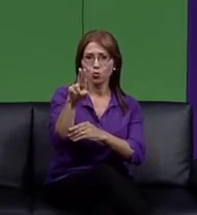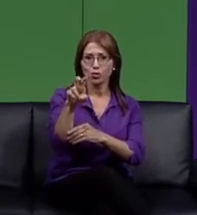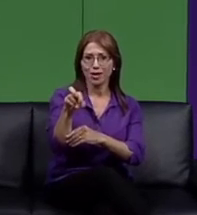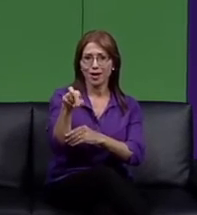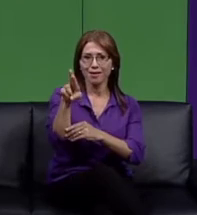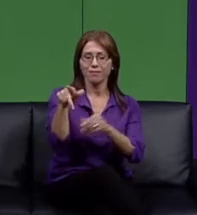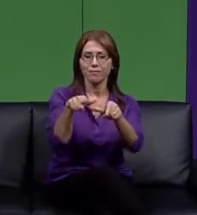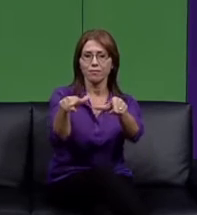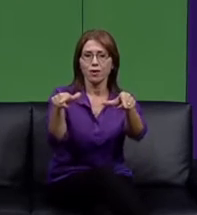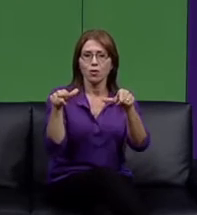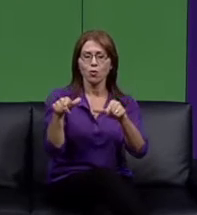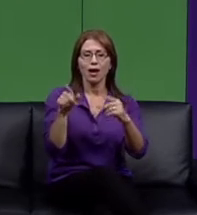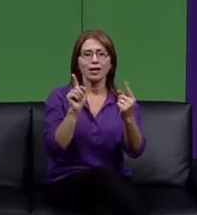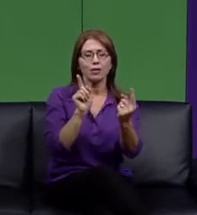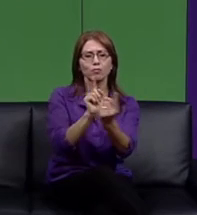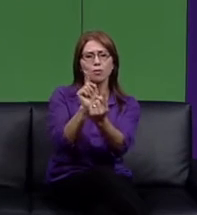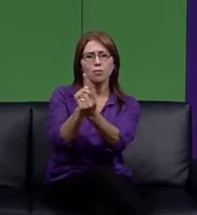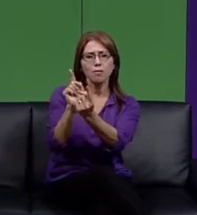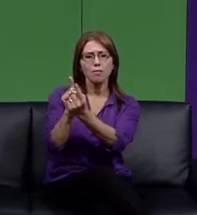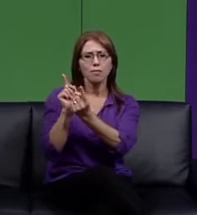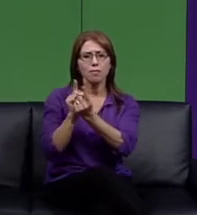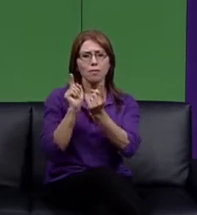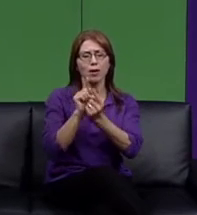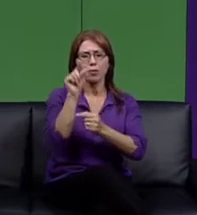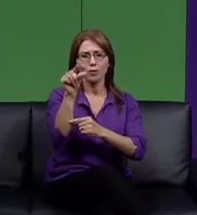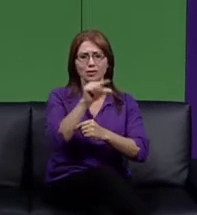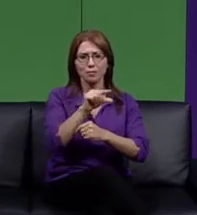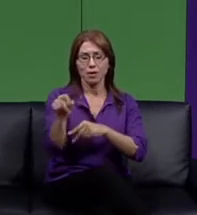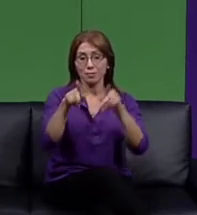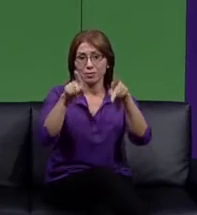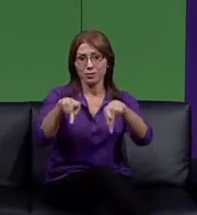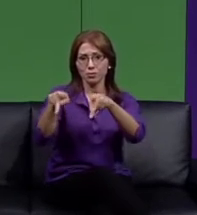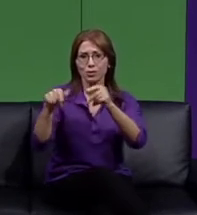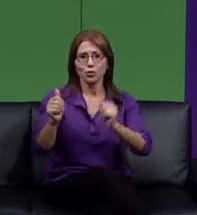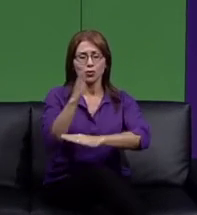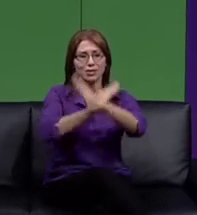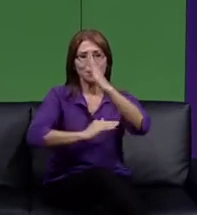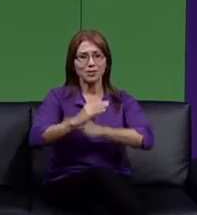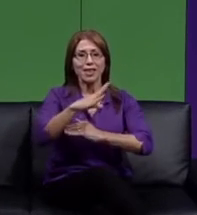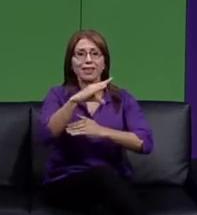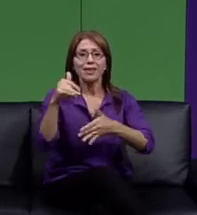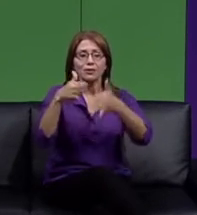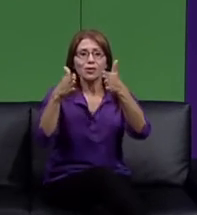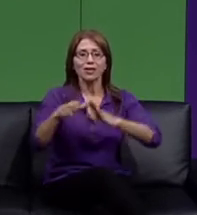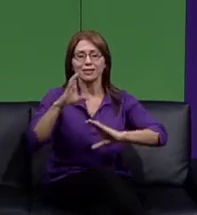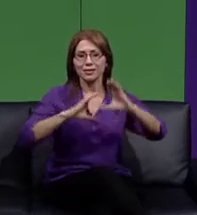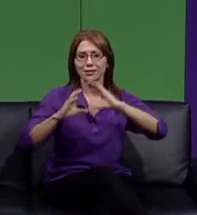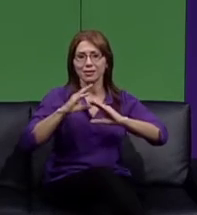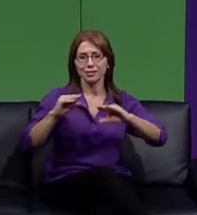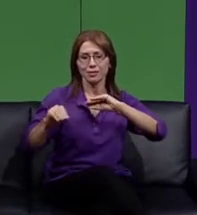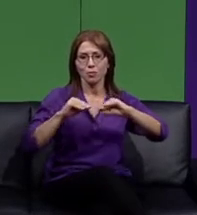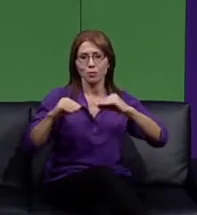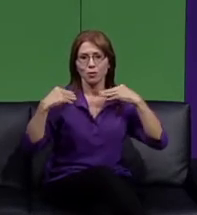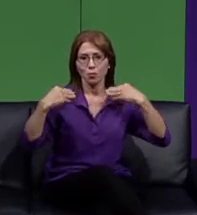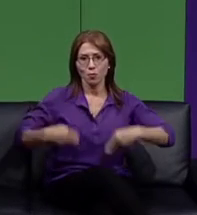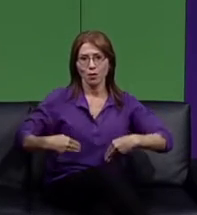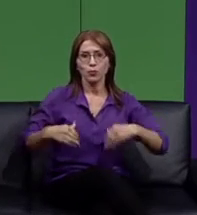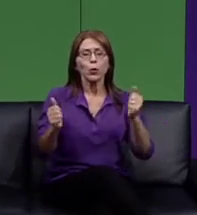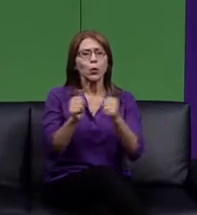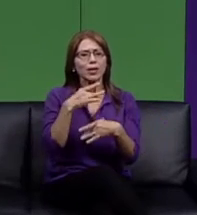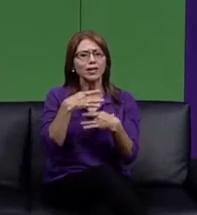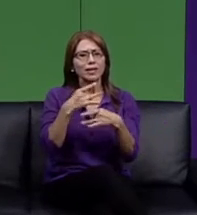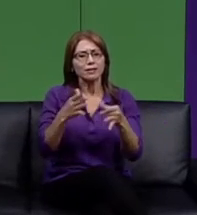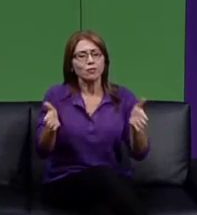fue el escenario que reunió durante una semana a campistas con discapacidad y a estudiantes de ciencias del movimiento humano bajo el